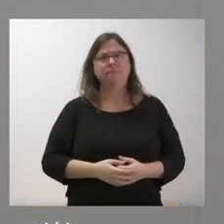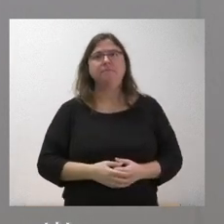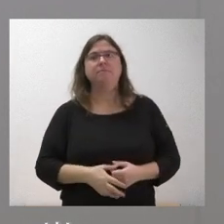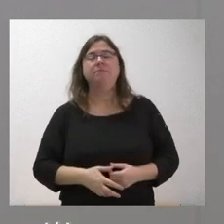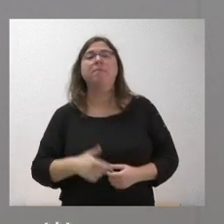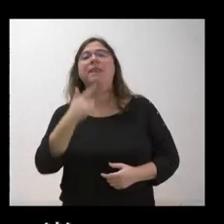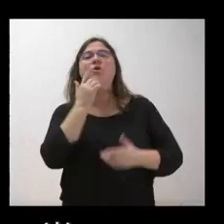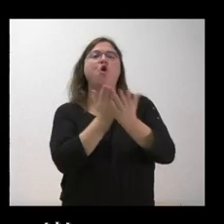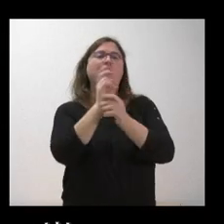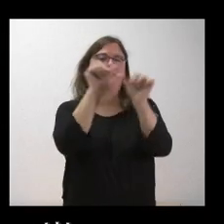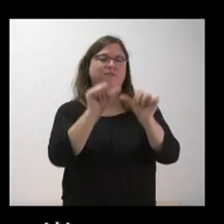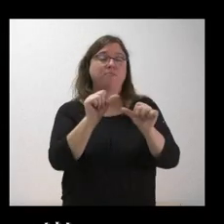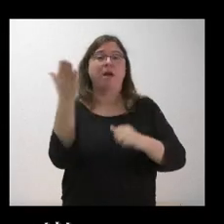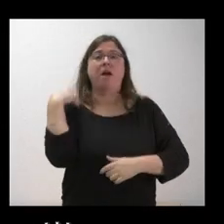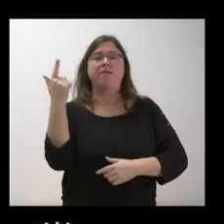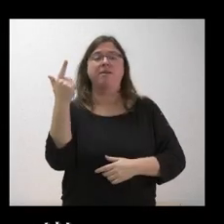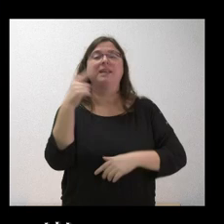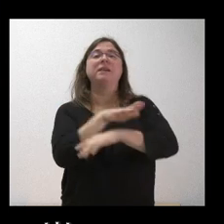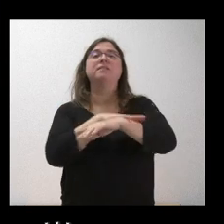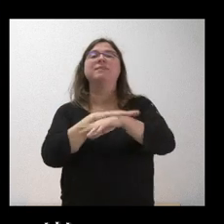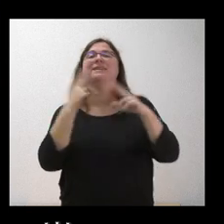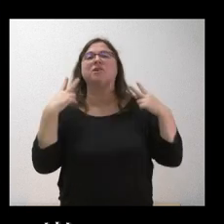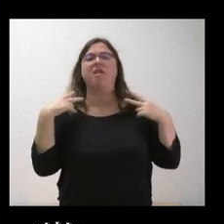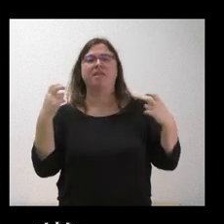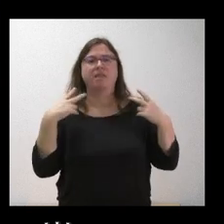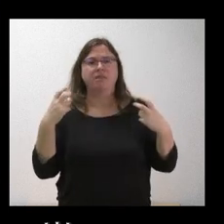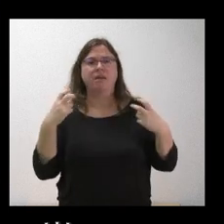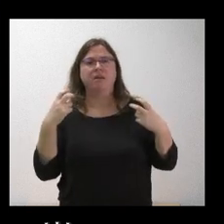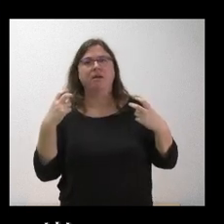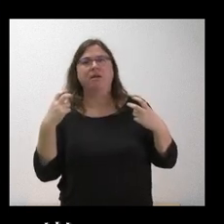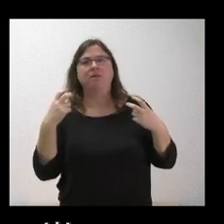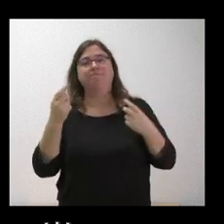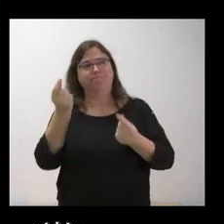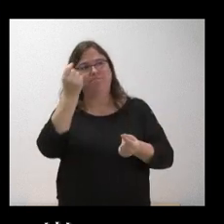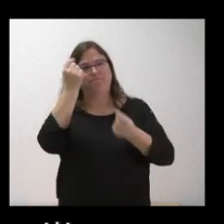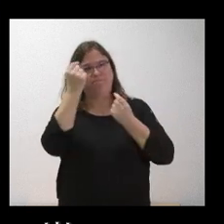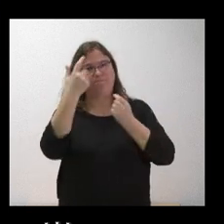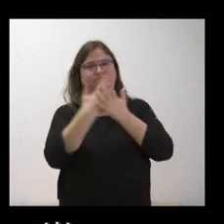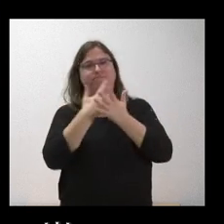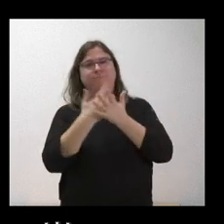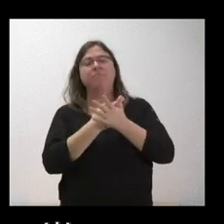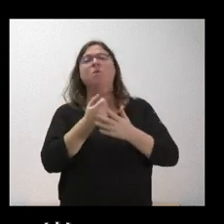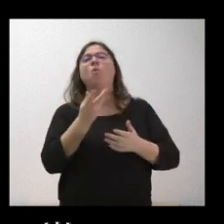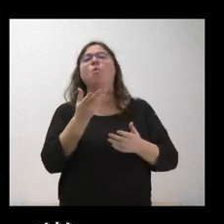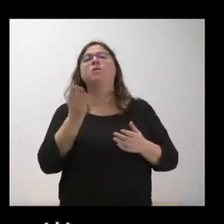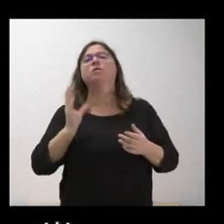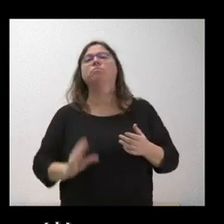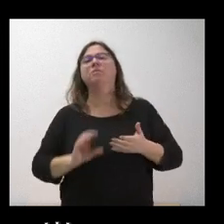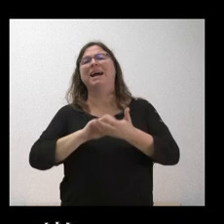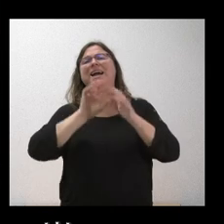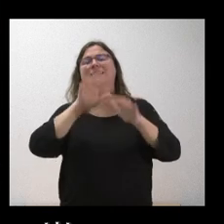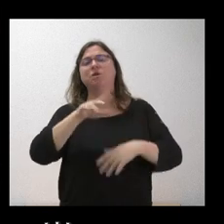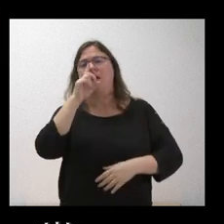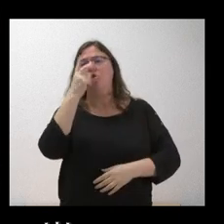plantearlo de otra manera eh ayer el Ministerio de Hacienda eh nos nos detalló cuánto recibirá Castilla y León en